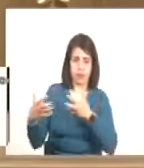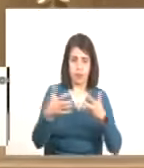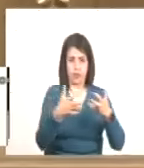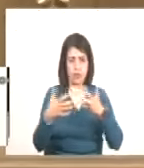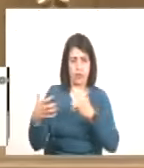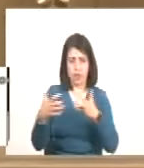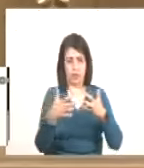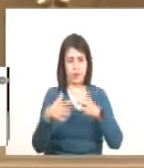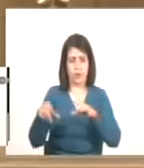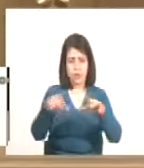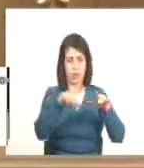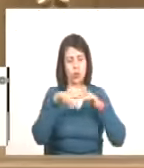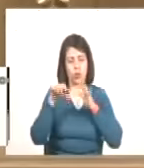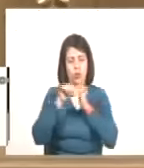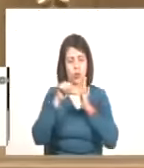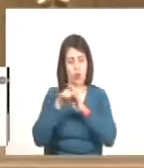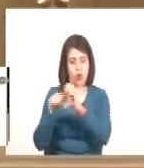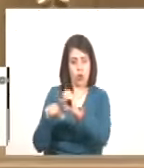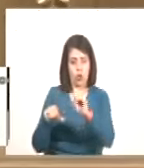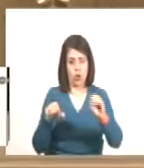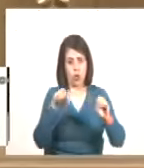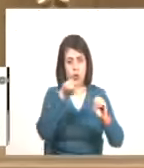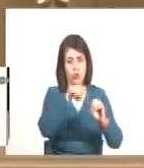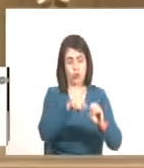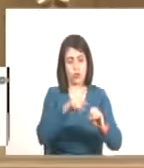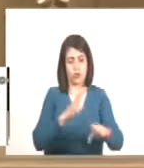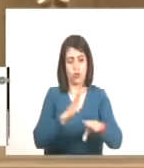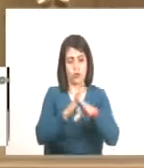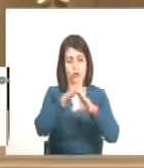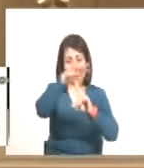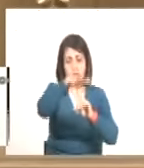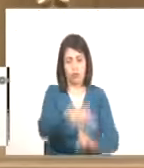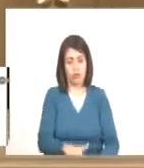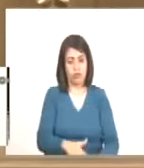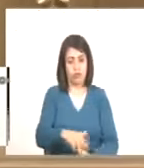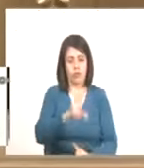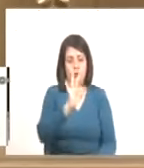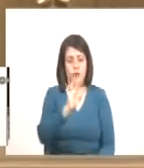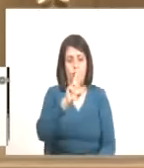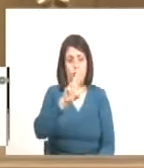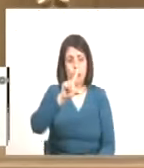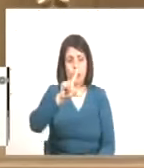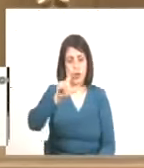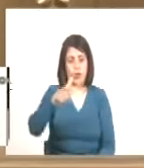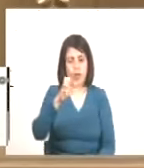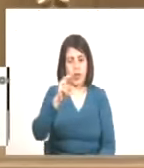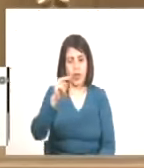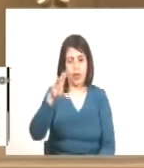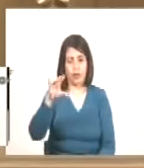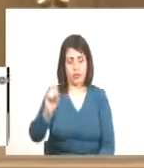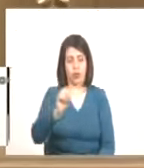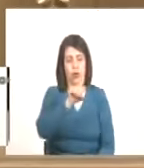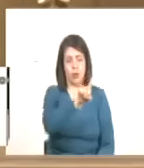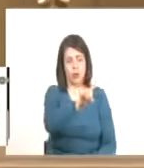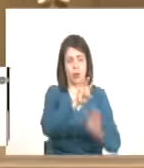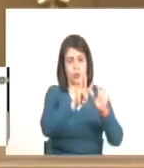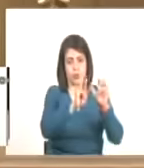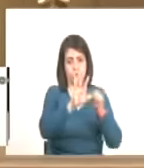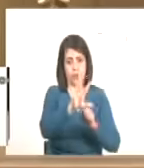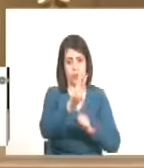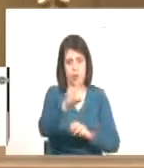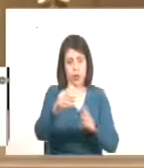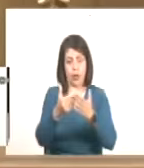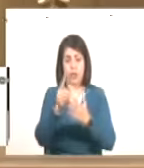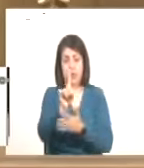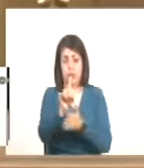guerrilla en la Sierra Maestra, al oriente, contra la dictadura de Fulgencio Batista, 1952 a